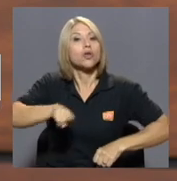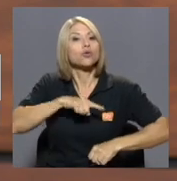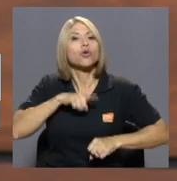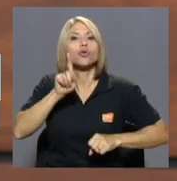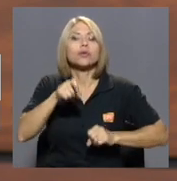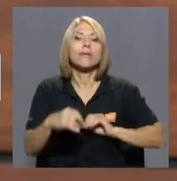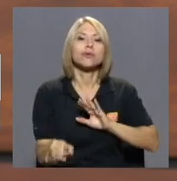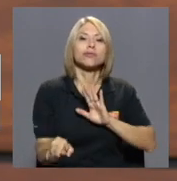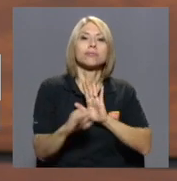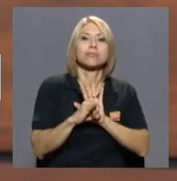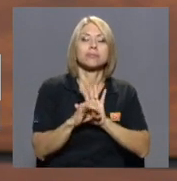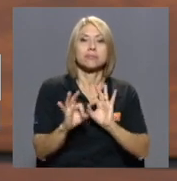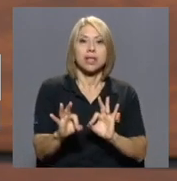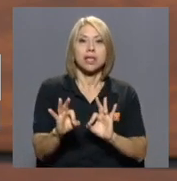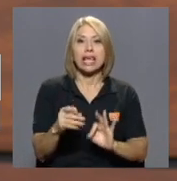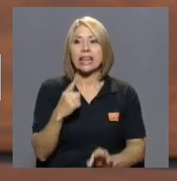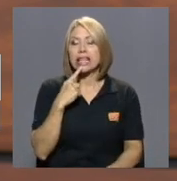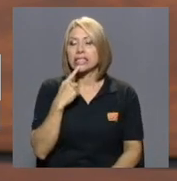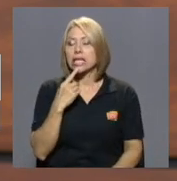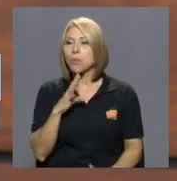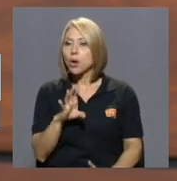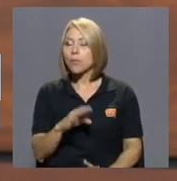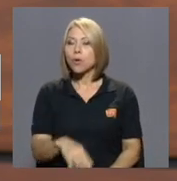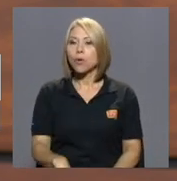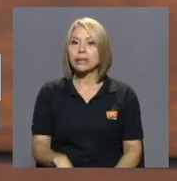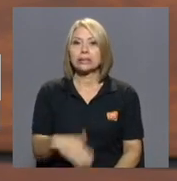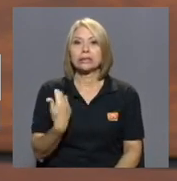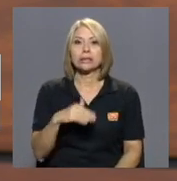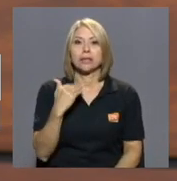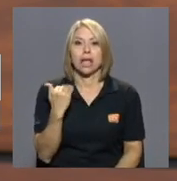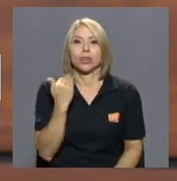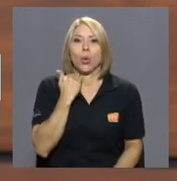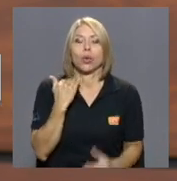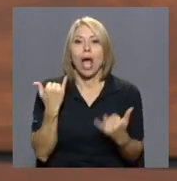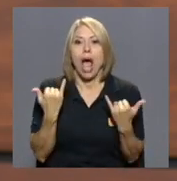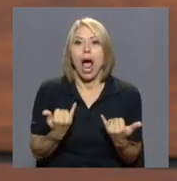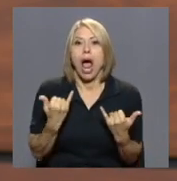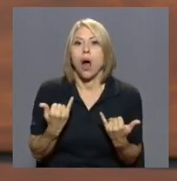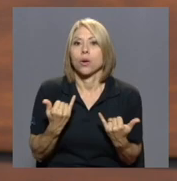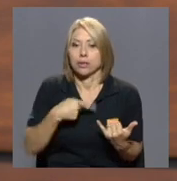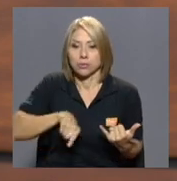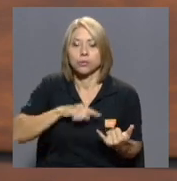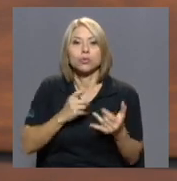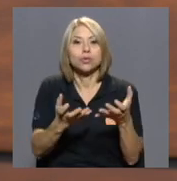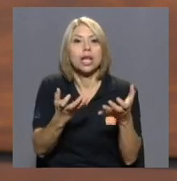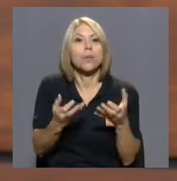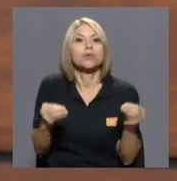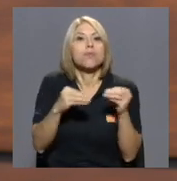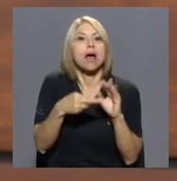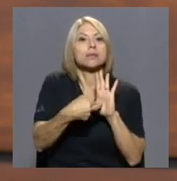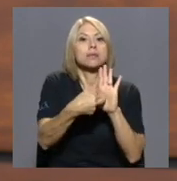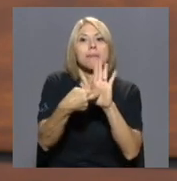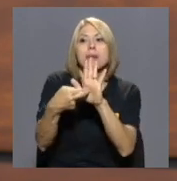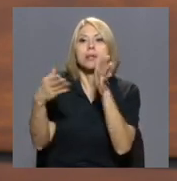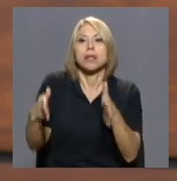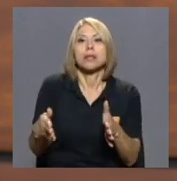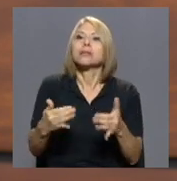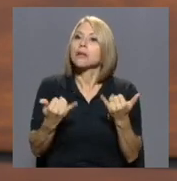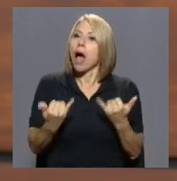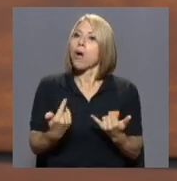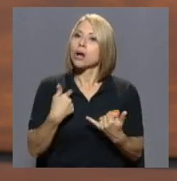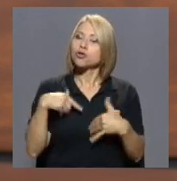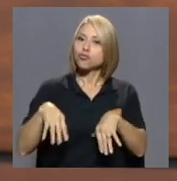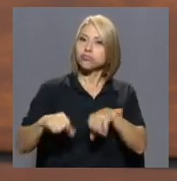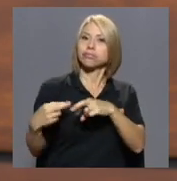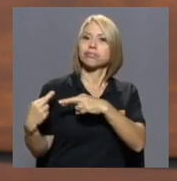y decir, bueno, qué torta. Ahora sí, queremos representatividad, ahora nos toca. Ahora ya no puedo ir a votar porque toda mi vida